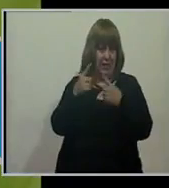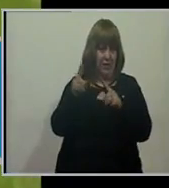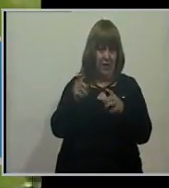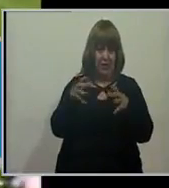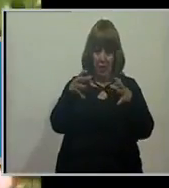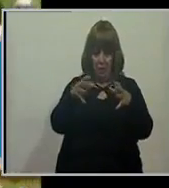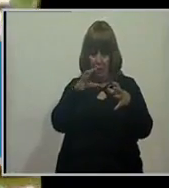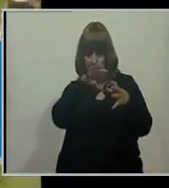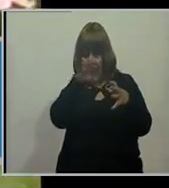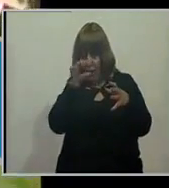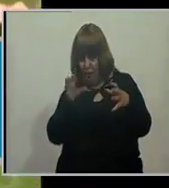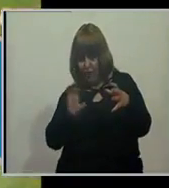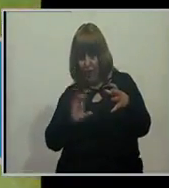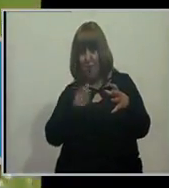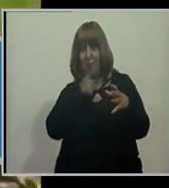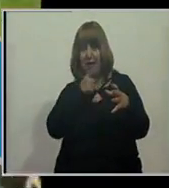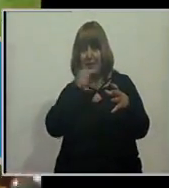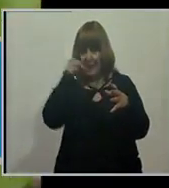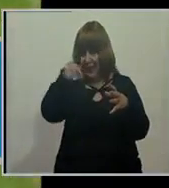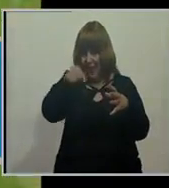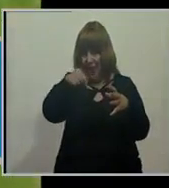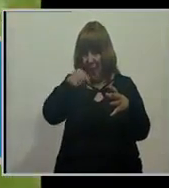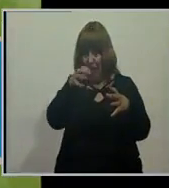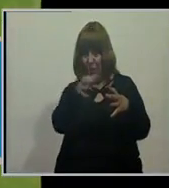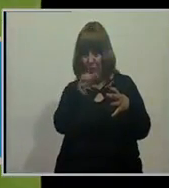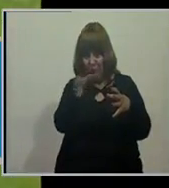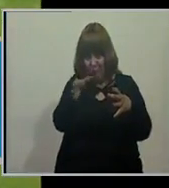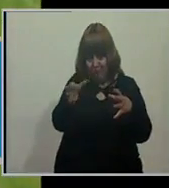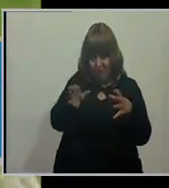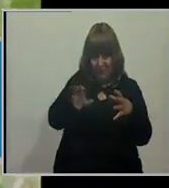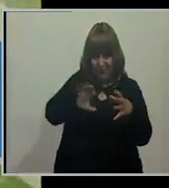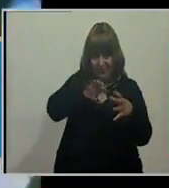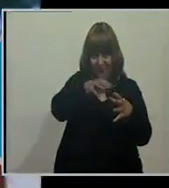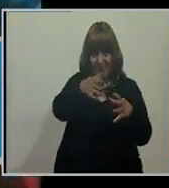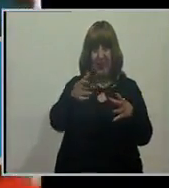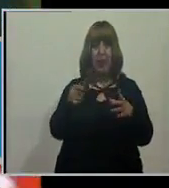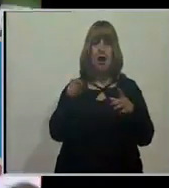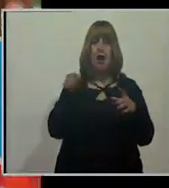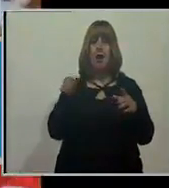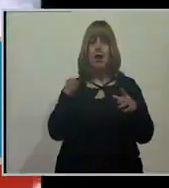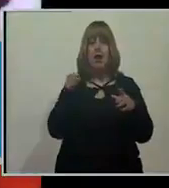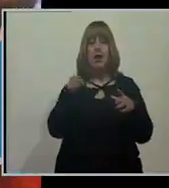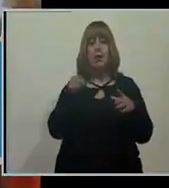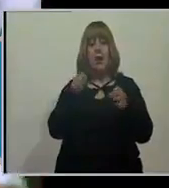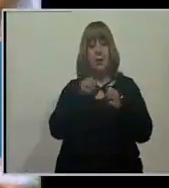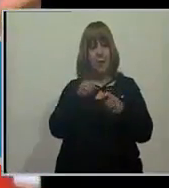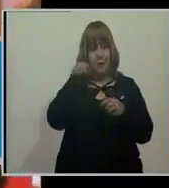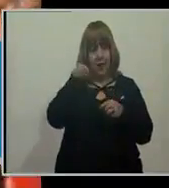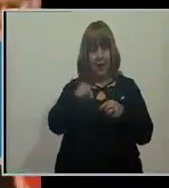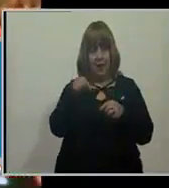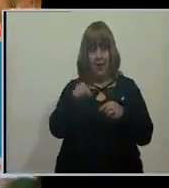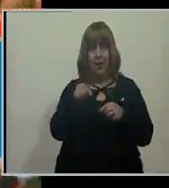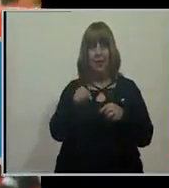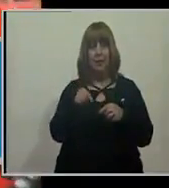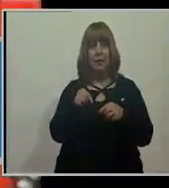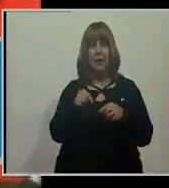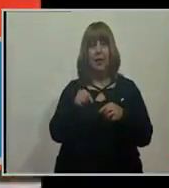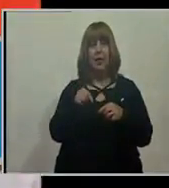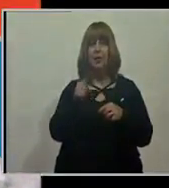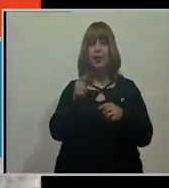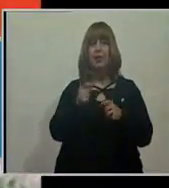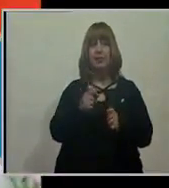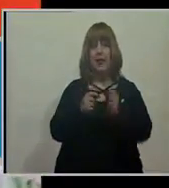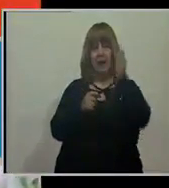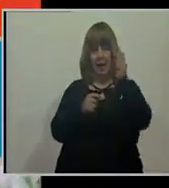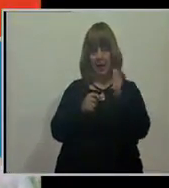pelota mucho más parecida a la que hoy observamos. Y también acá se empieza, se pone en práctica la utilización de las